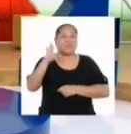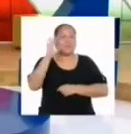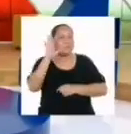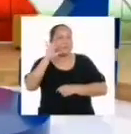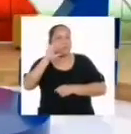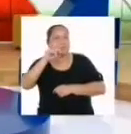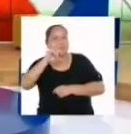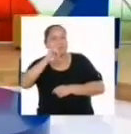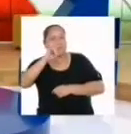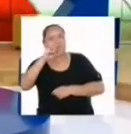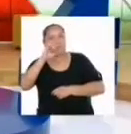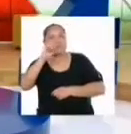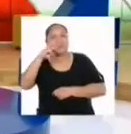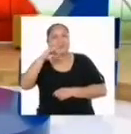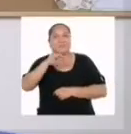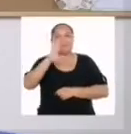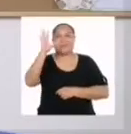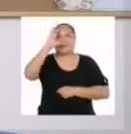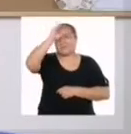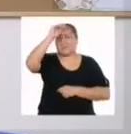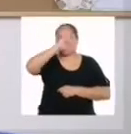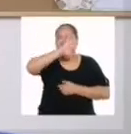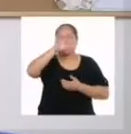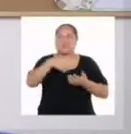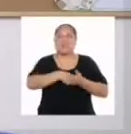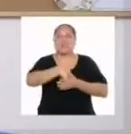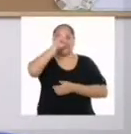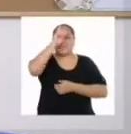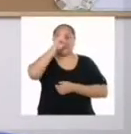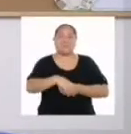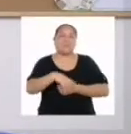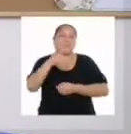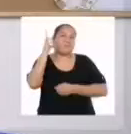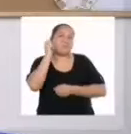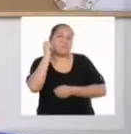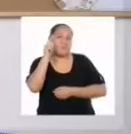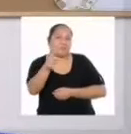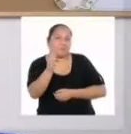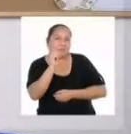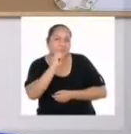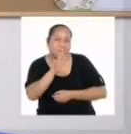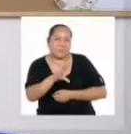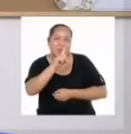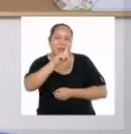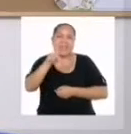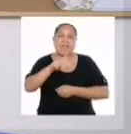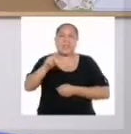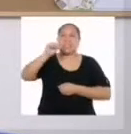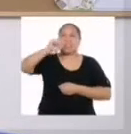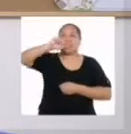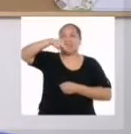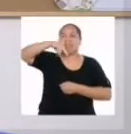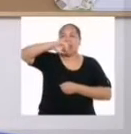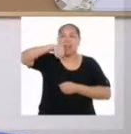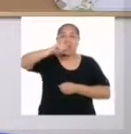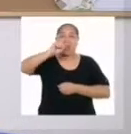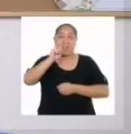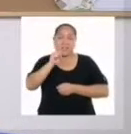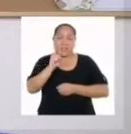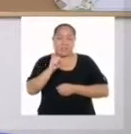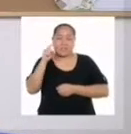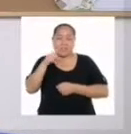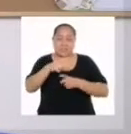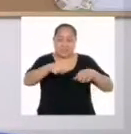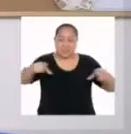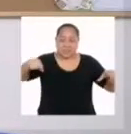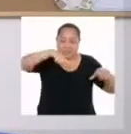Hola Yaremis, hola chicas y chicos de todo el Perú. Escuché que hablaban sobre las zanjas de infiltración. Esta es